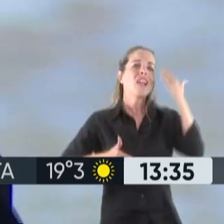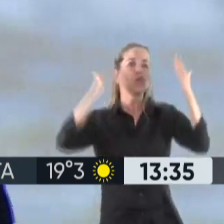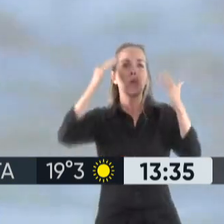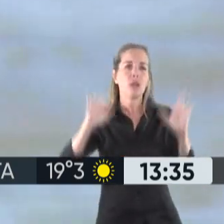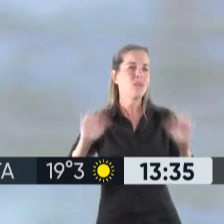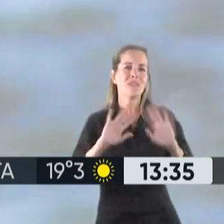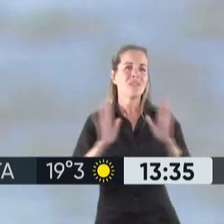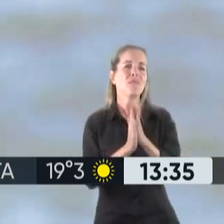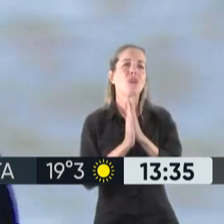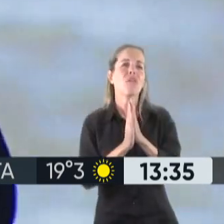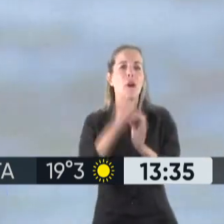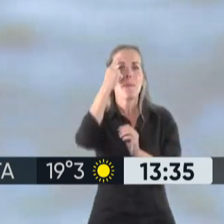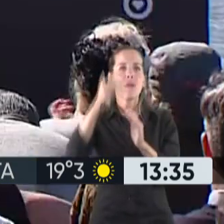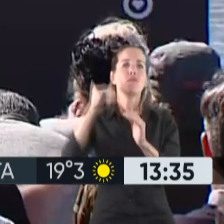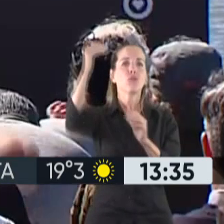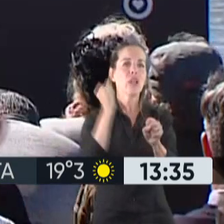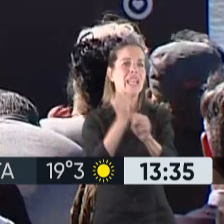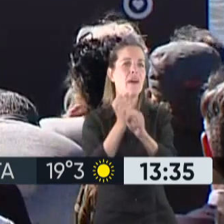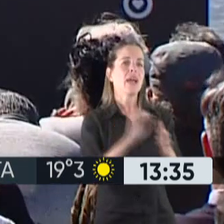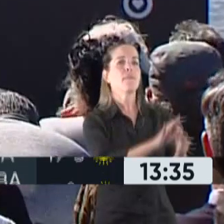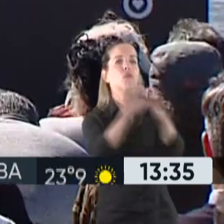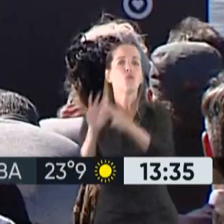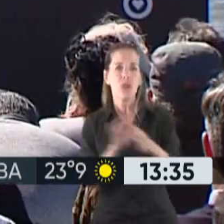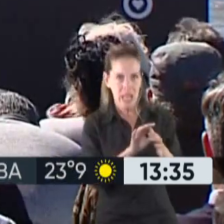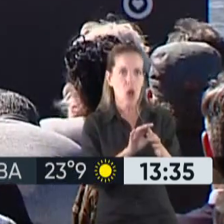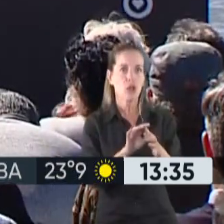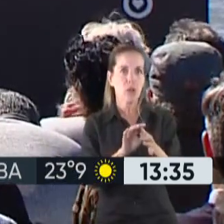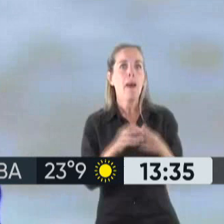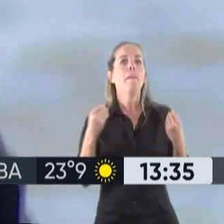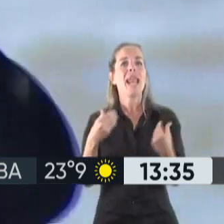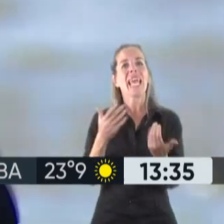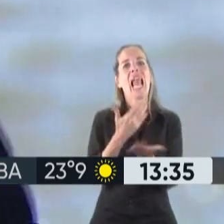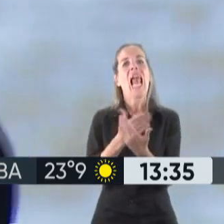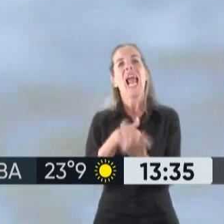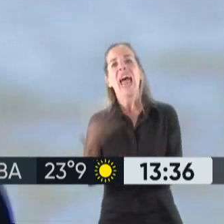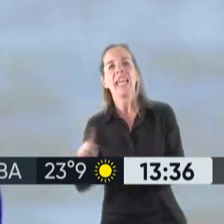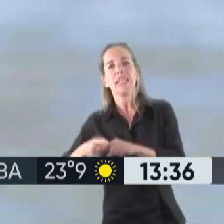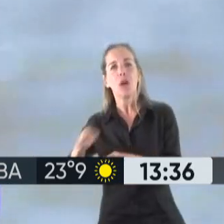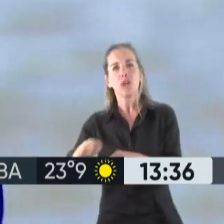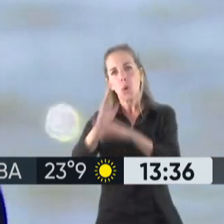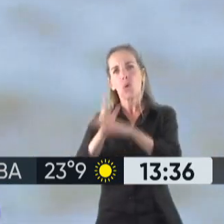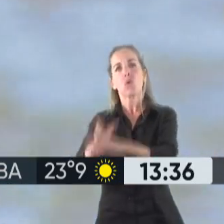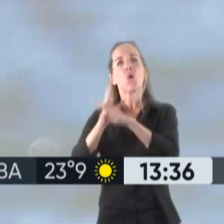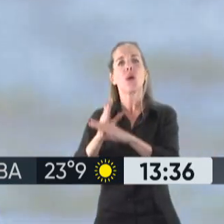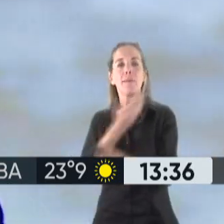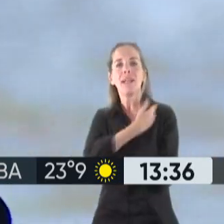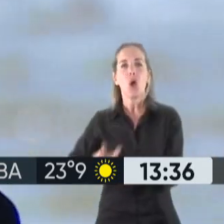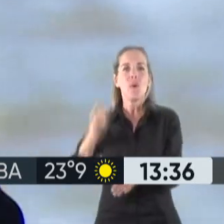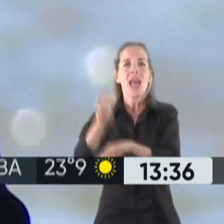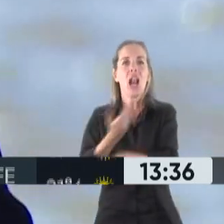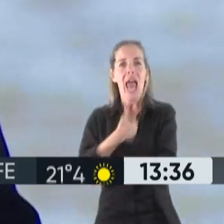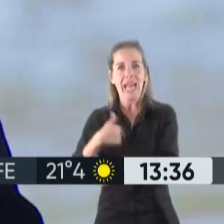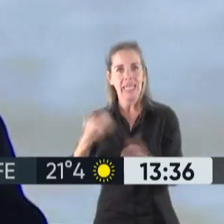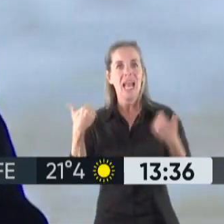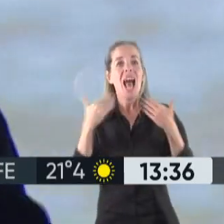favor, miremos hacia el futuro, trabajemos unidos para que la derecha maldita nunca más vuelva a gobernar la Argentina.